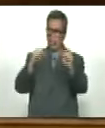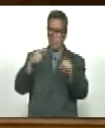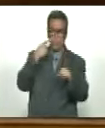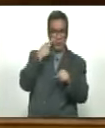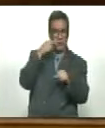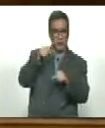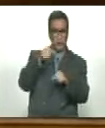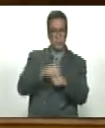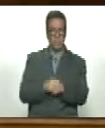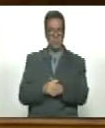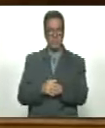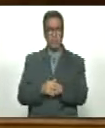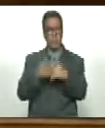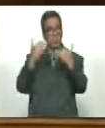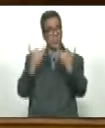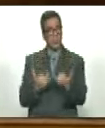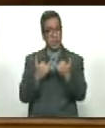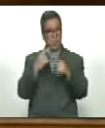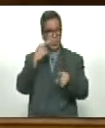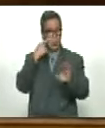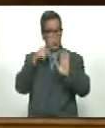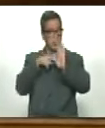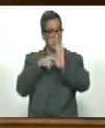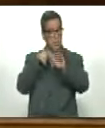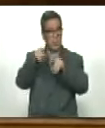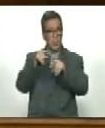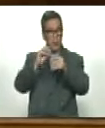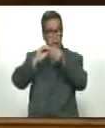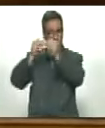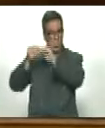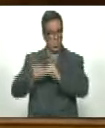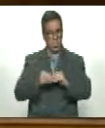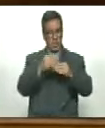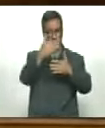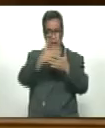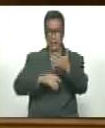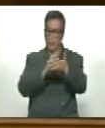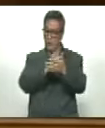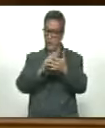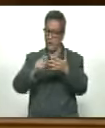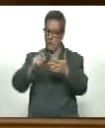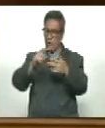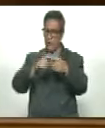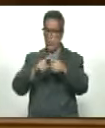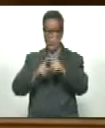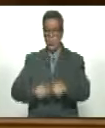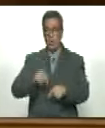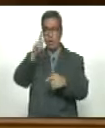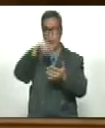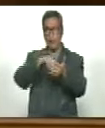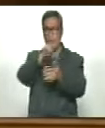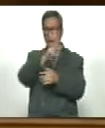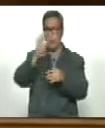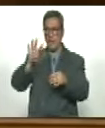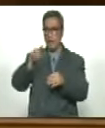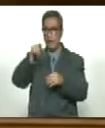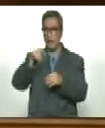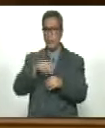lograremos. Ya se nota en el diseño de este presupuesto del año 2024. Solo